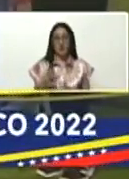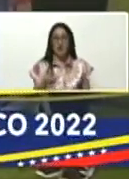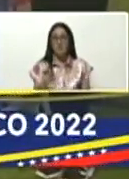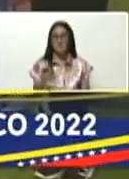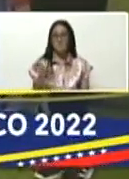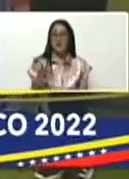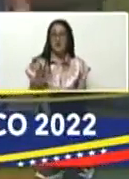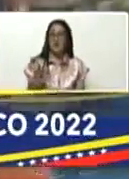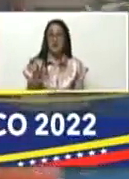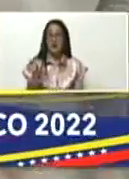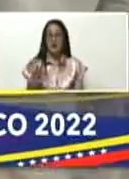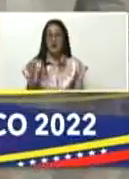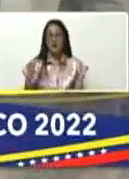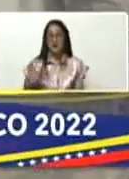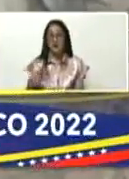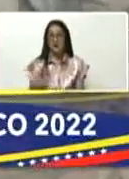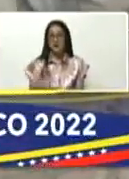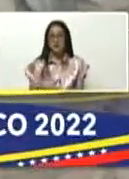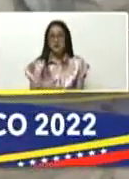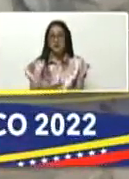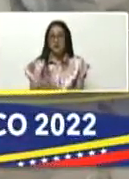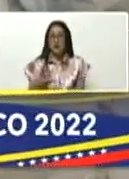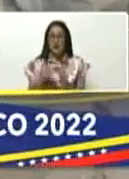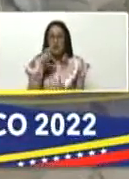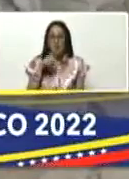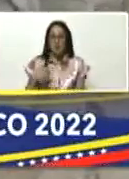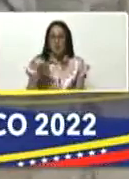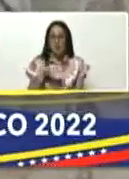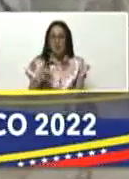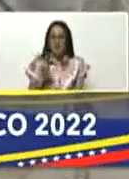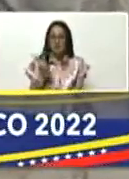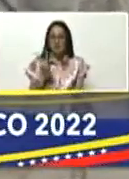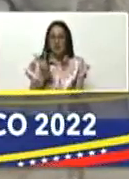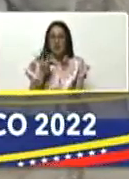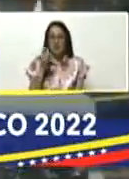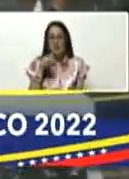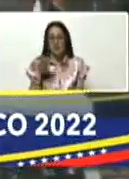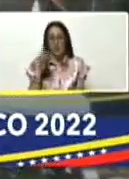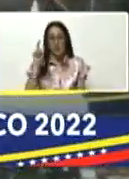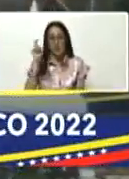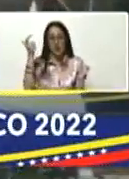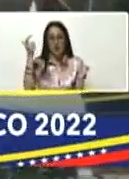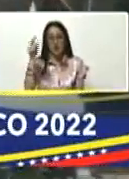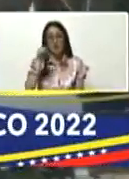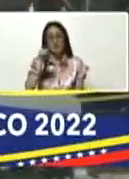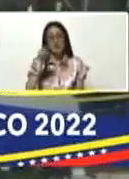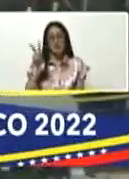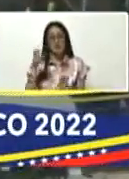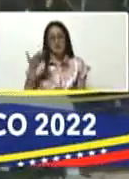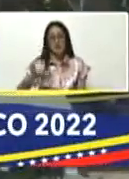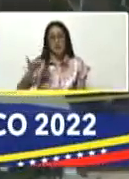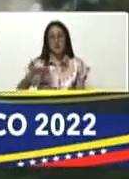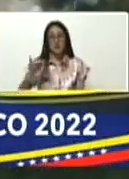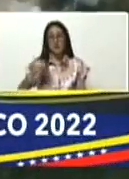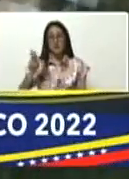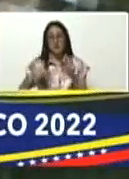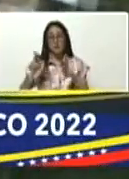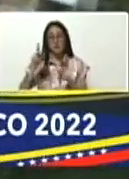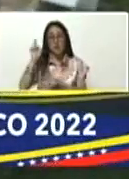y la Acuicultura, bueno, y a todo el pueblo de Venezuela y al pueblo del Guárico. Muy importante esta Expo